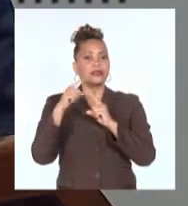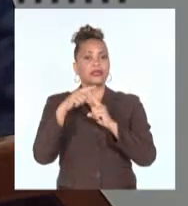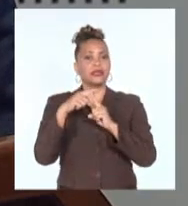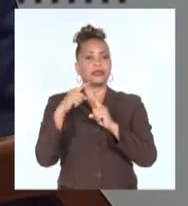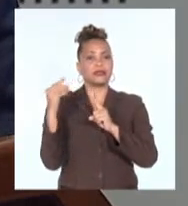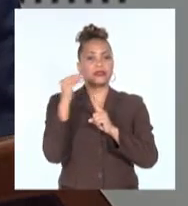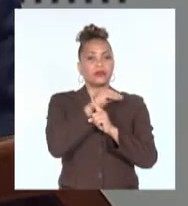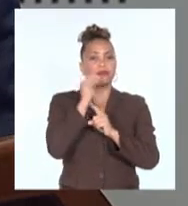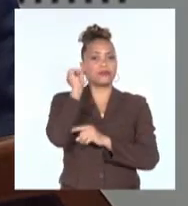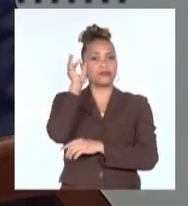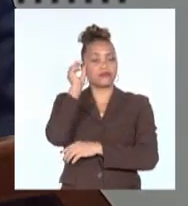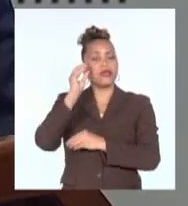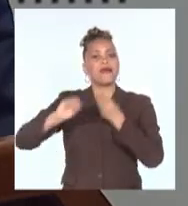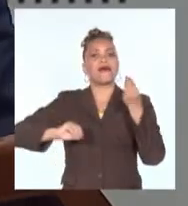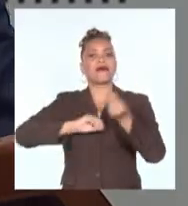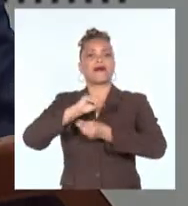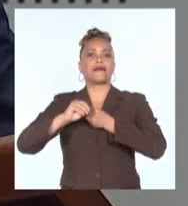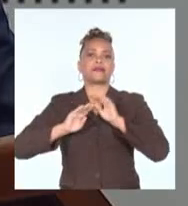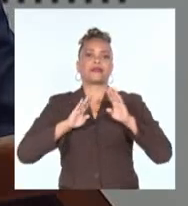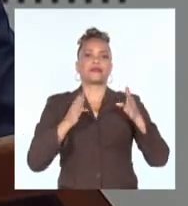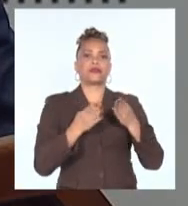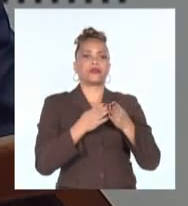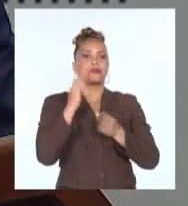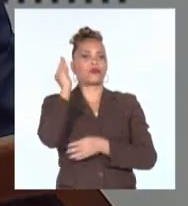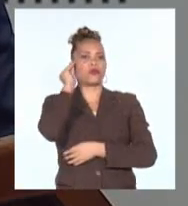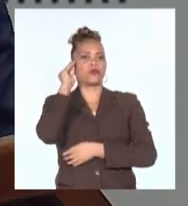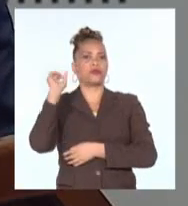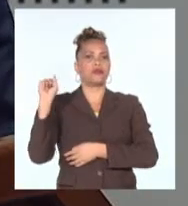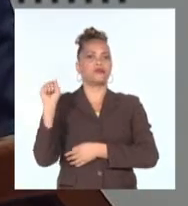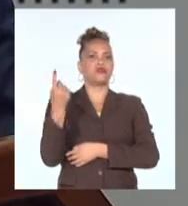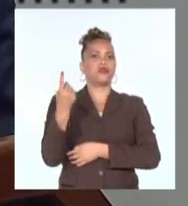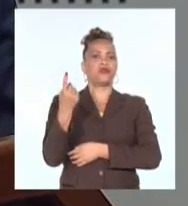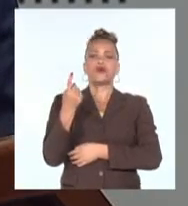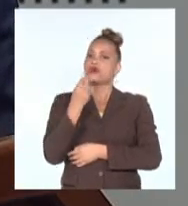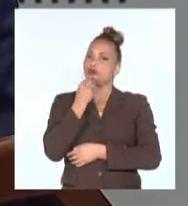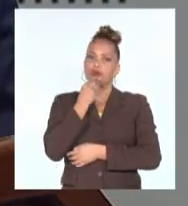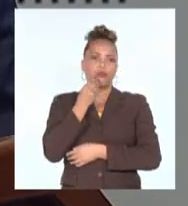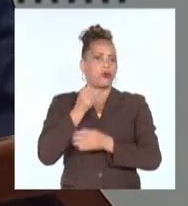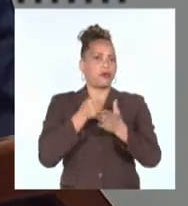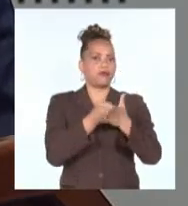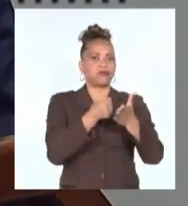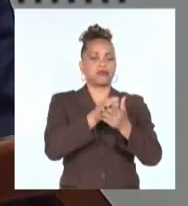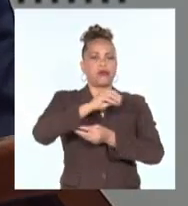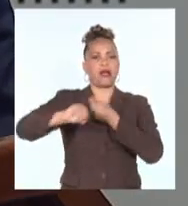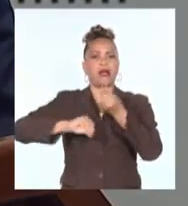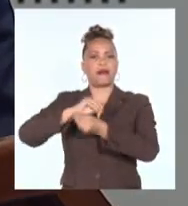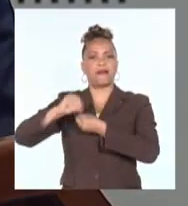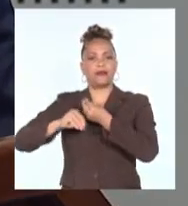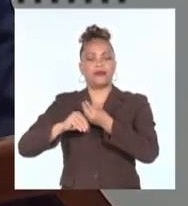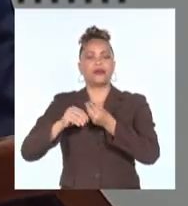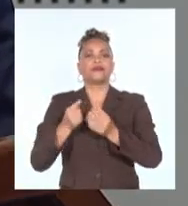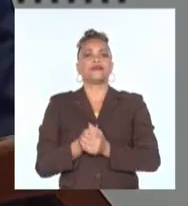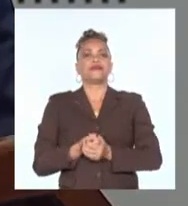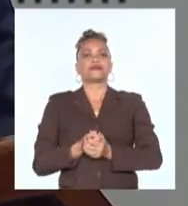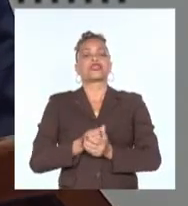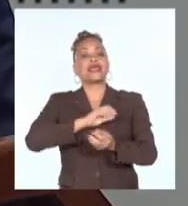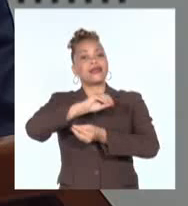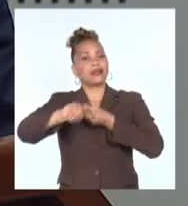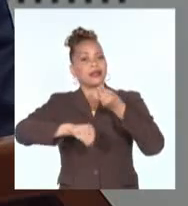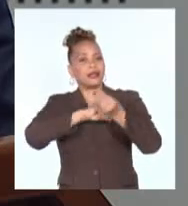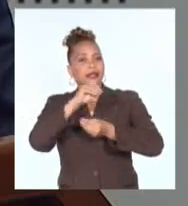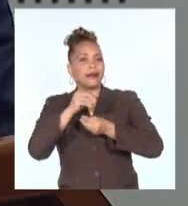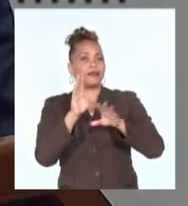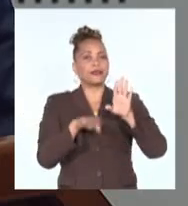las reglas de juego, pero el conocimiento por sí solo no impulsa el cambio. La gobernanza transformadora y